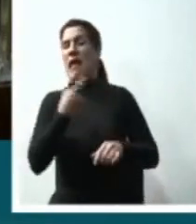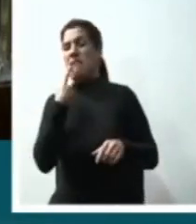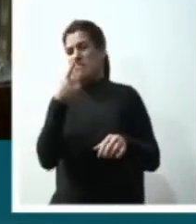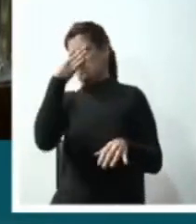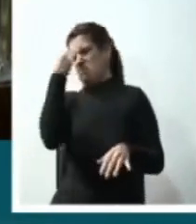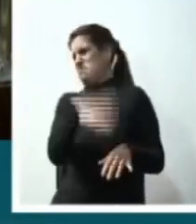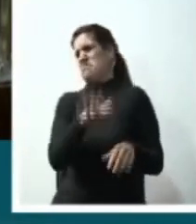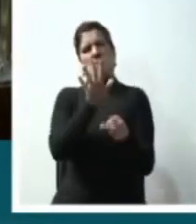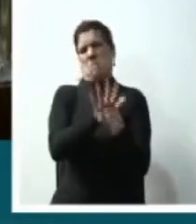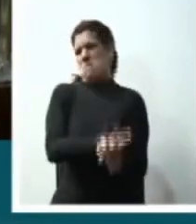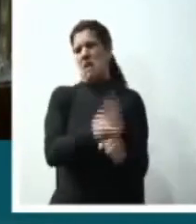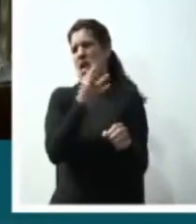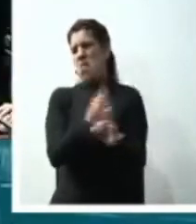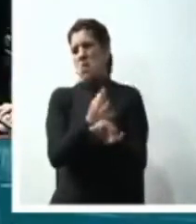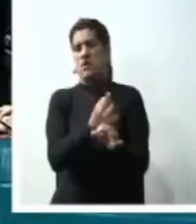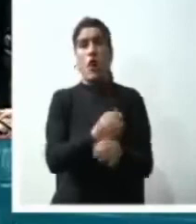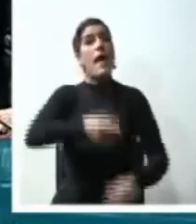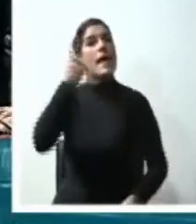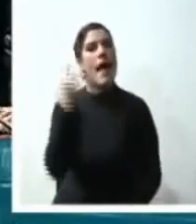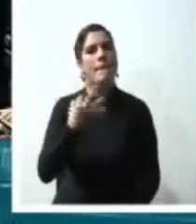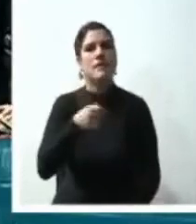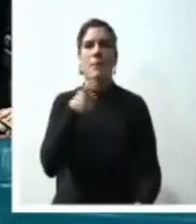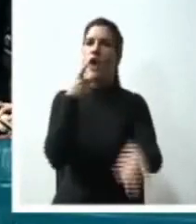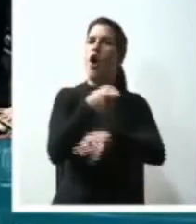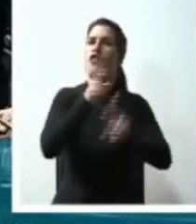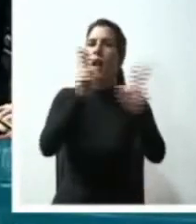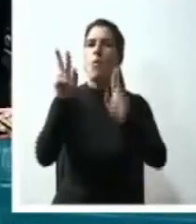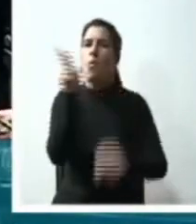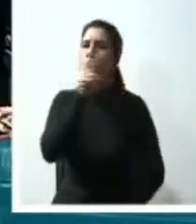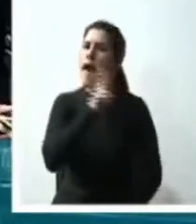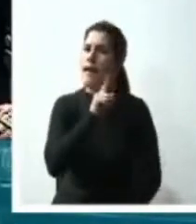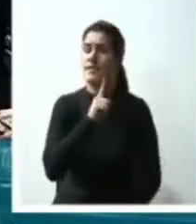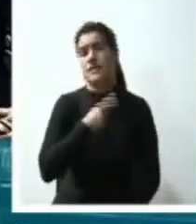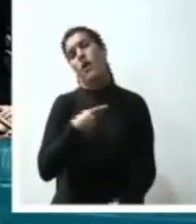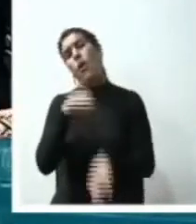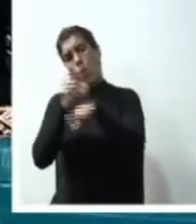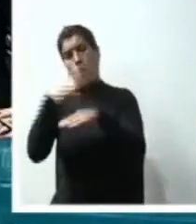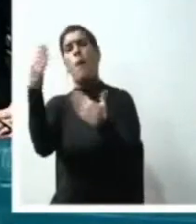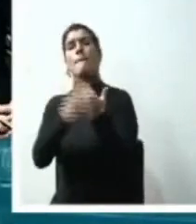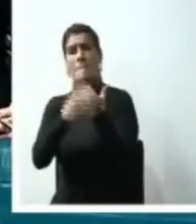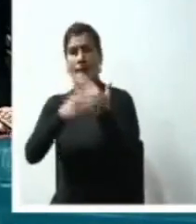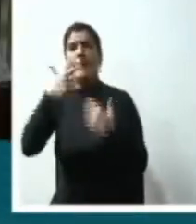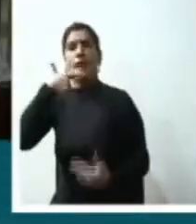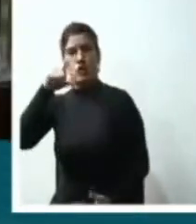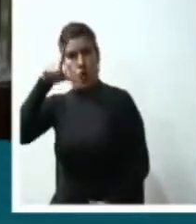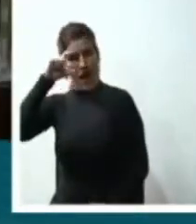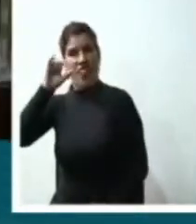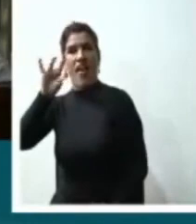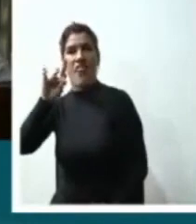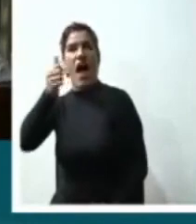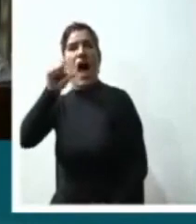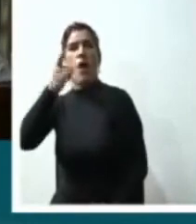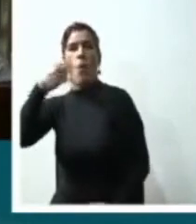las docentes en particular, de parte de la ministra Soledad Acuña. Siempre intenté reflejar las